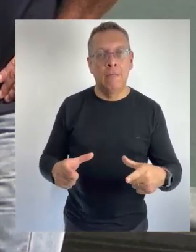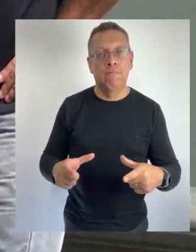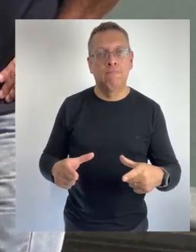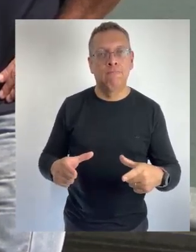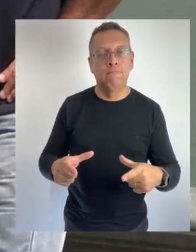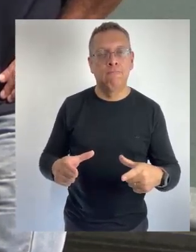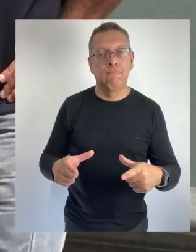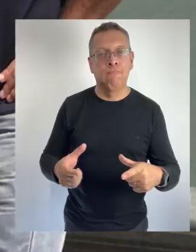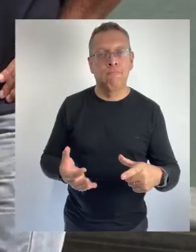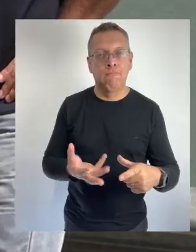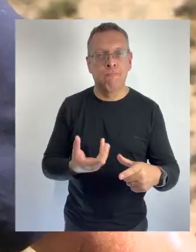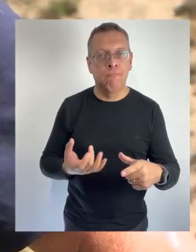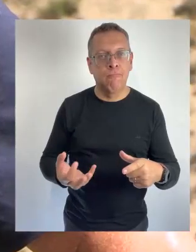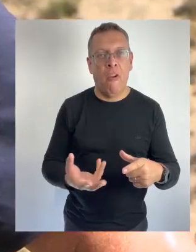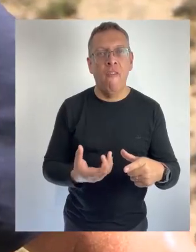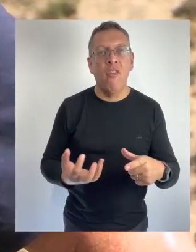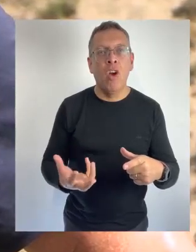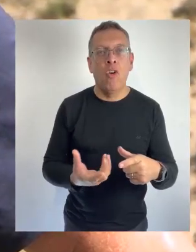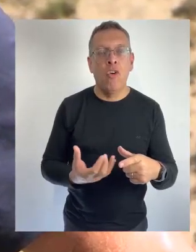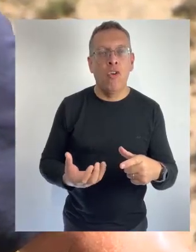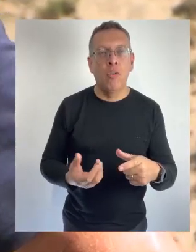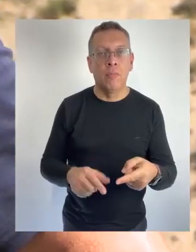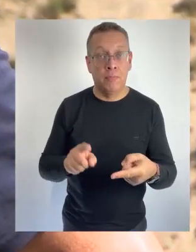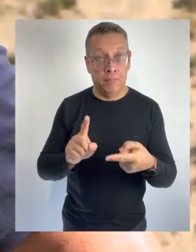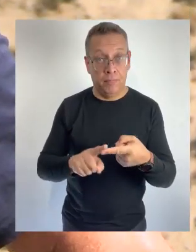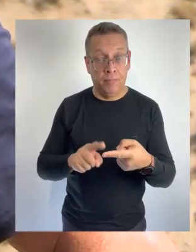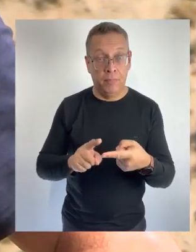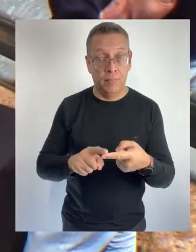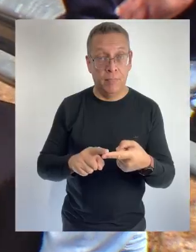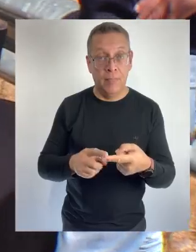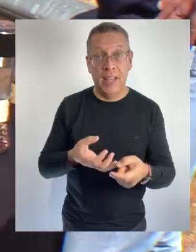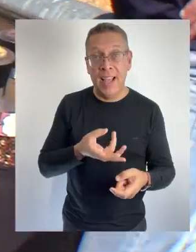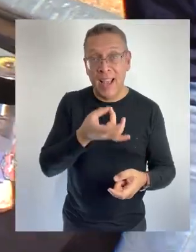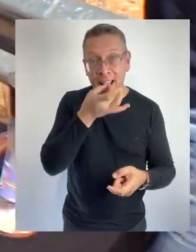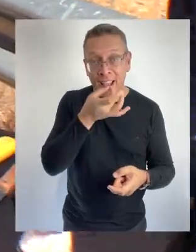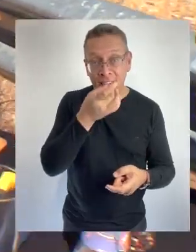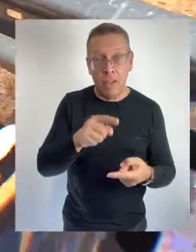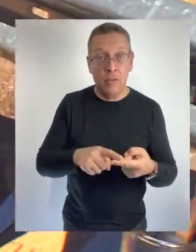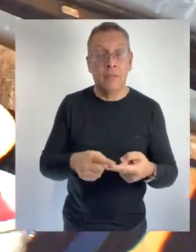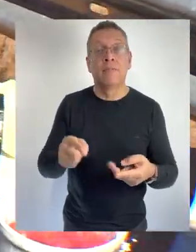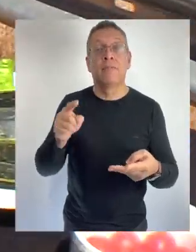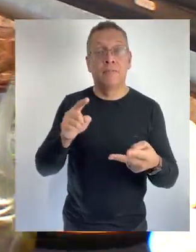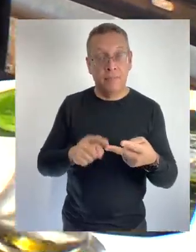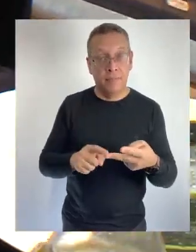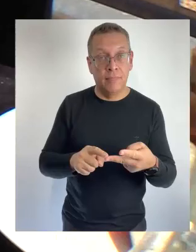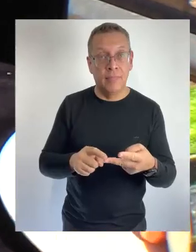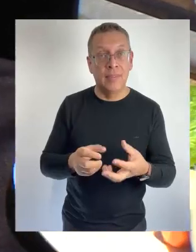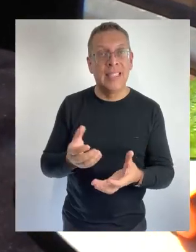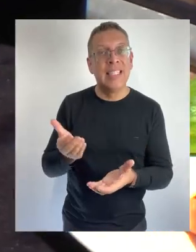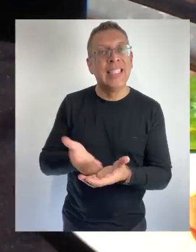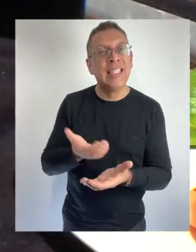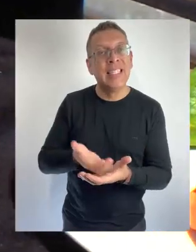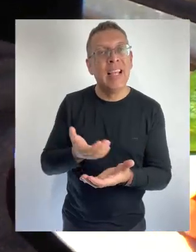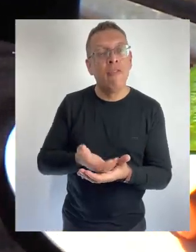vamos a hacer la verdura y juliana. En juliana, perfecto. Y juliana es de hacer de los chico